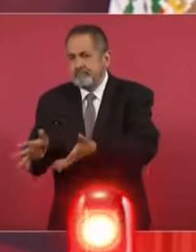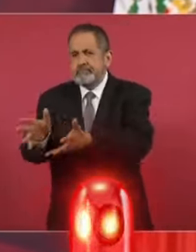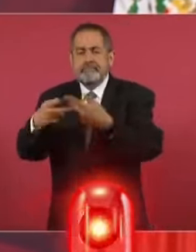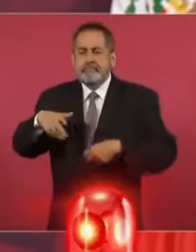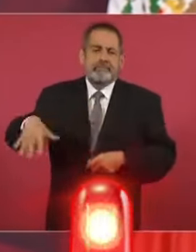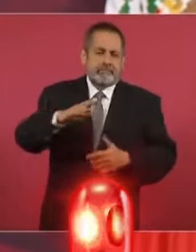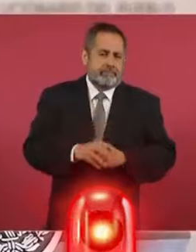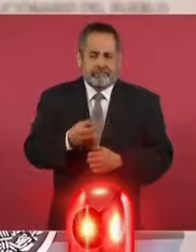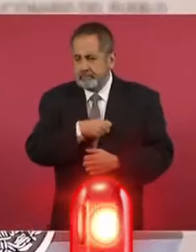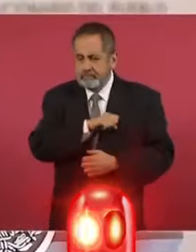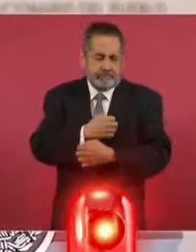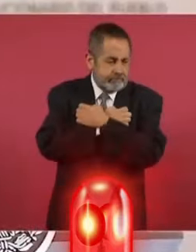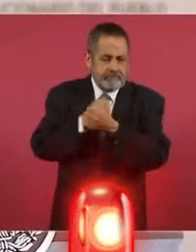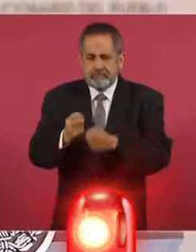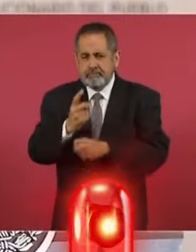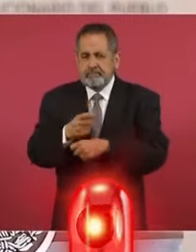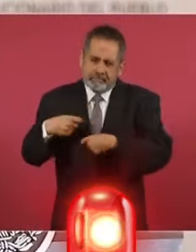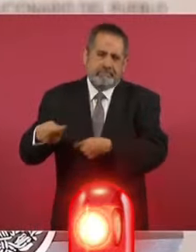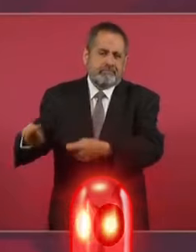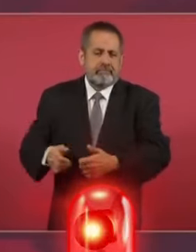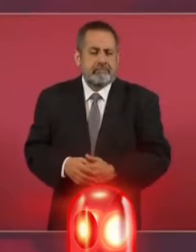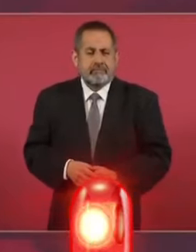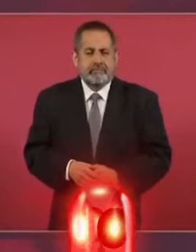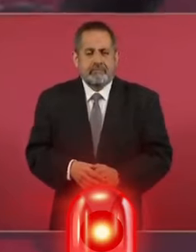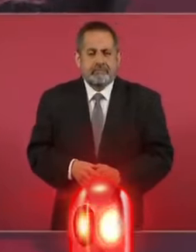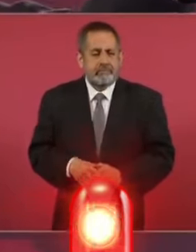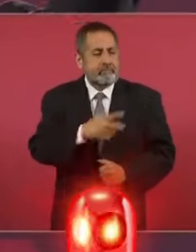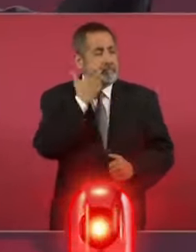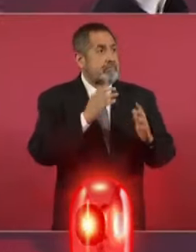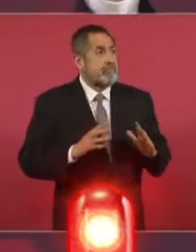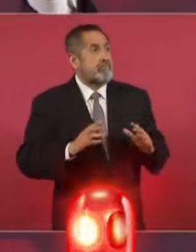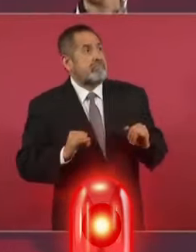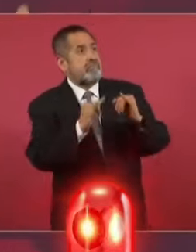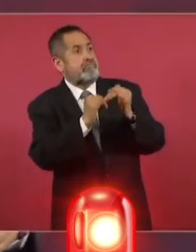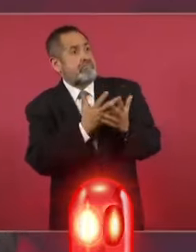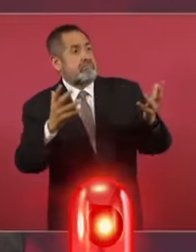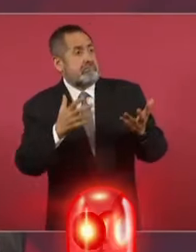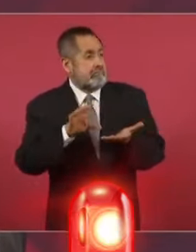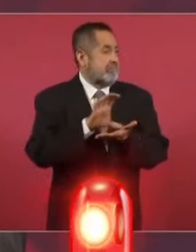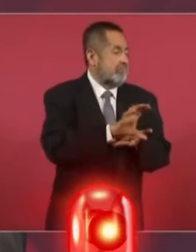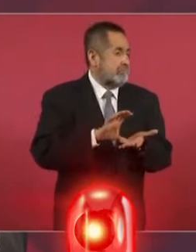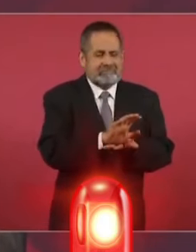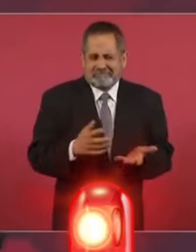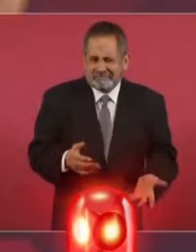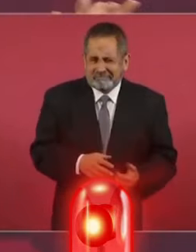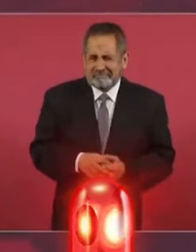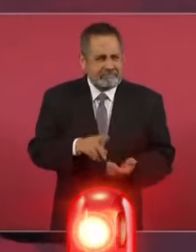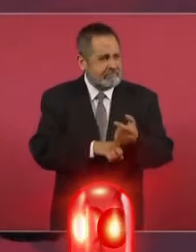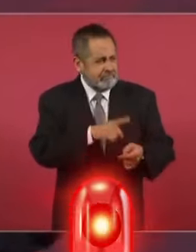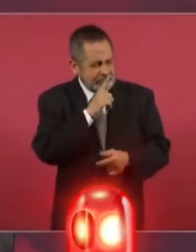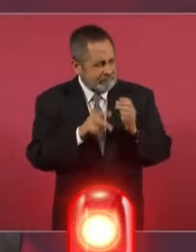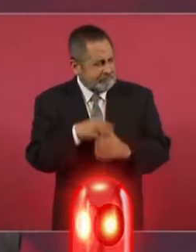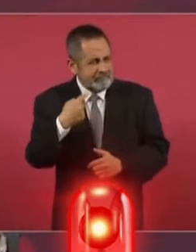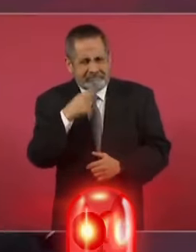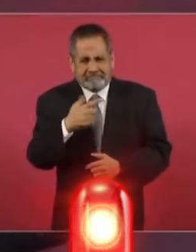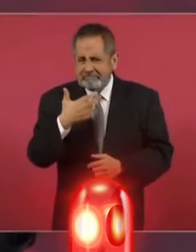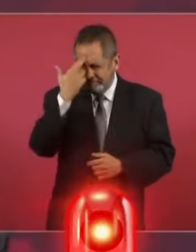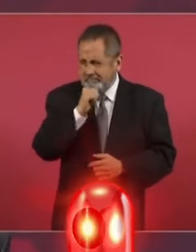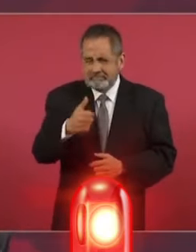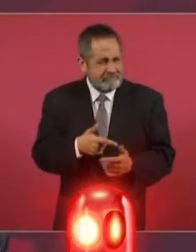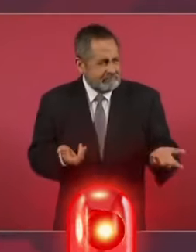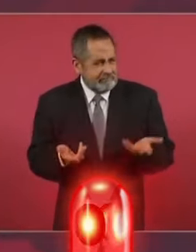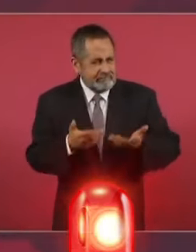gente. Salud, educación, seguridad. No estos aparatos que crearon, que no tienen ninguna